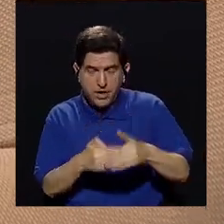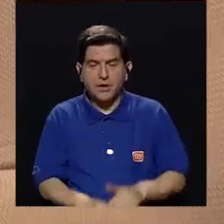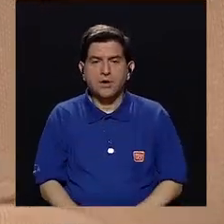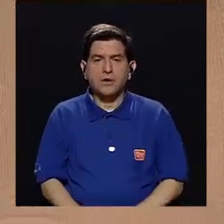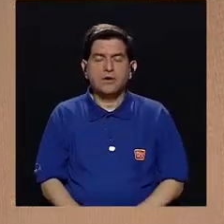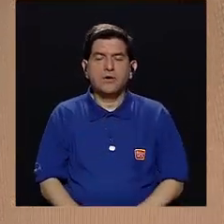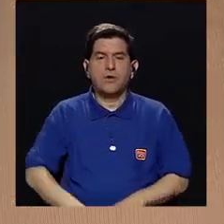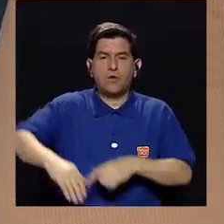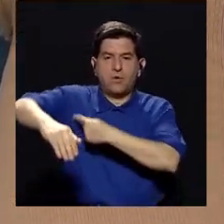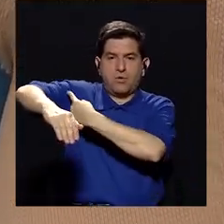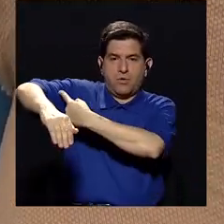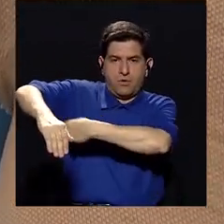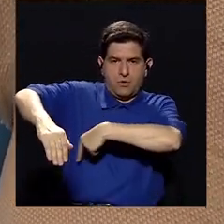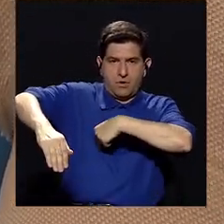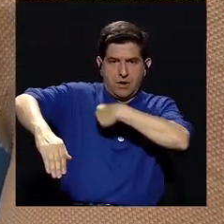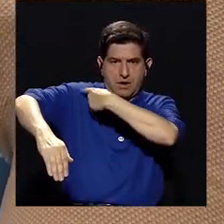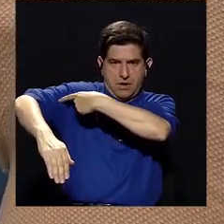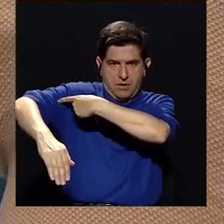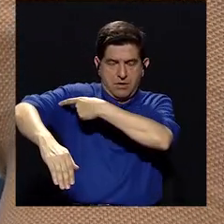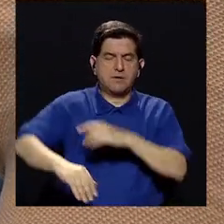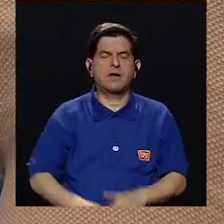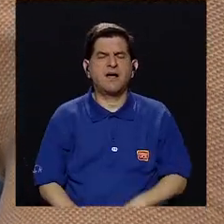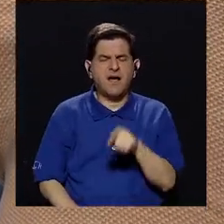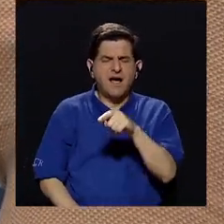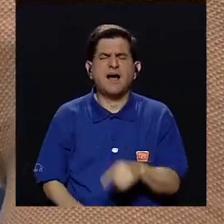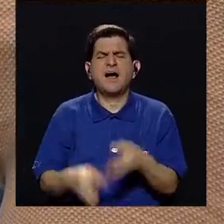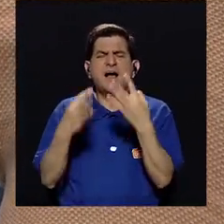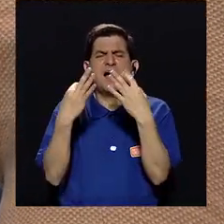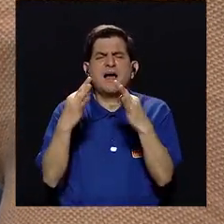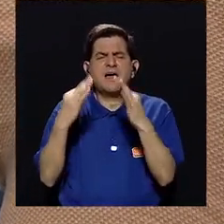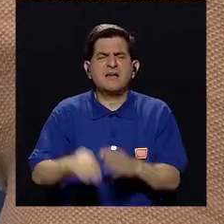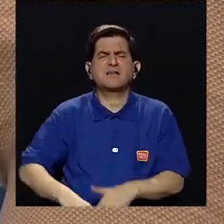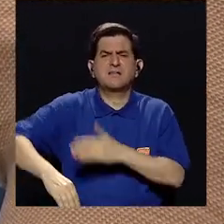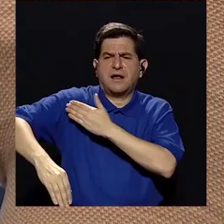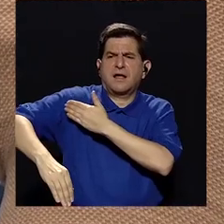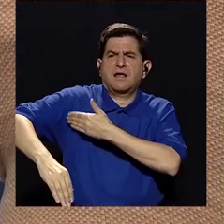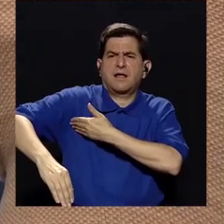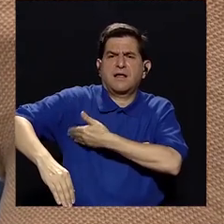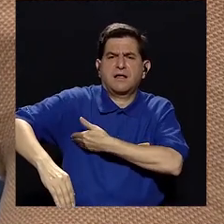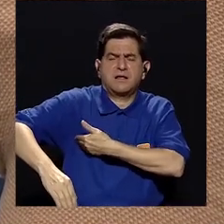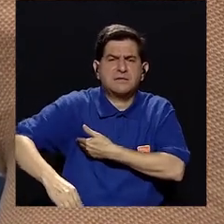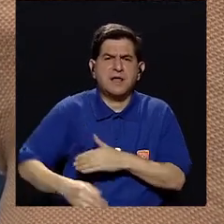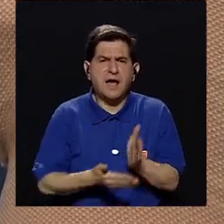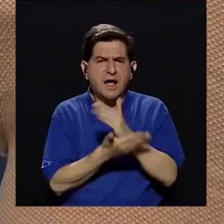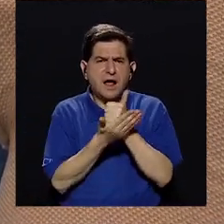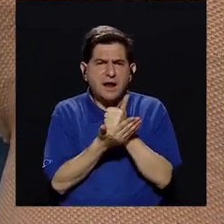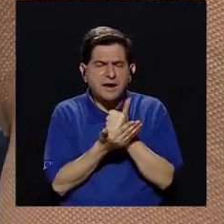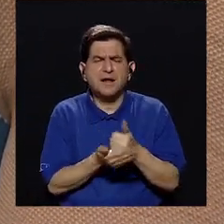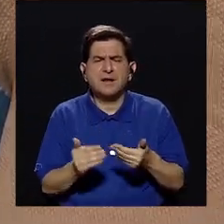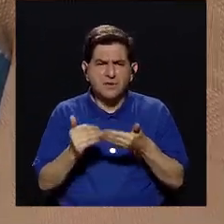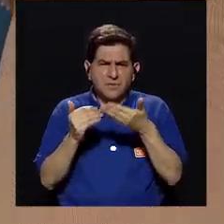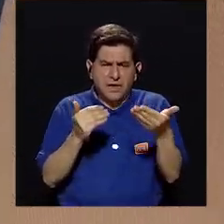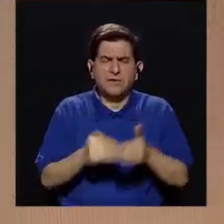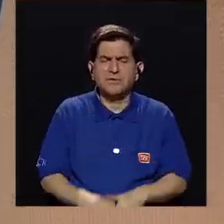hacia la axila hacia la axila y buscamos si hay alguna pelotita y libertad